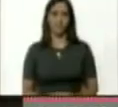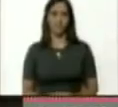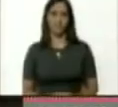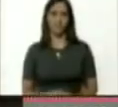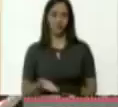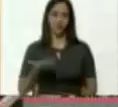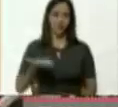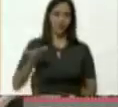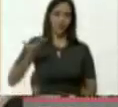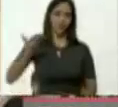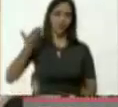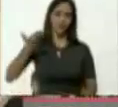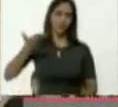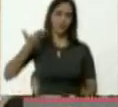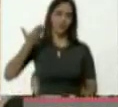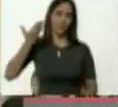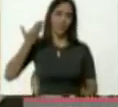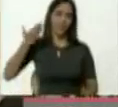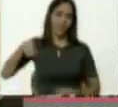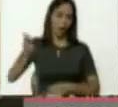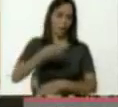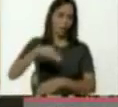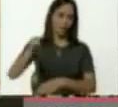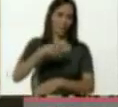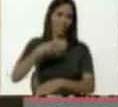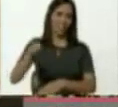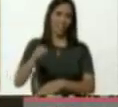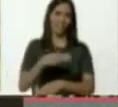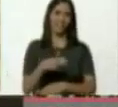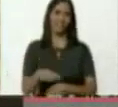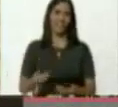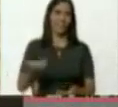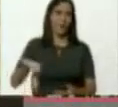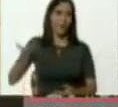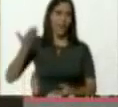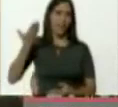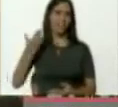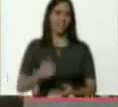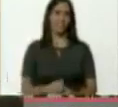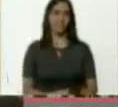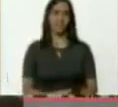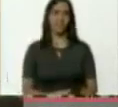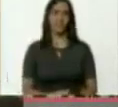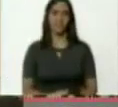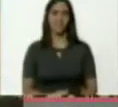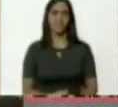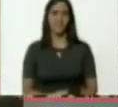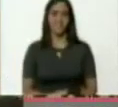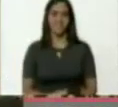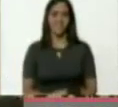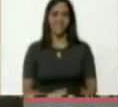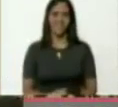¡Súbele a la música! ¡Súbele a la música! ¡A la música!